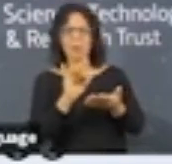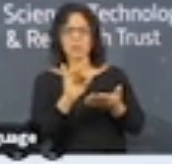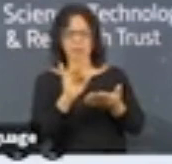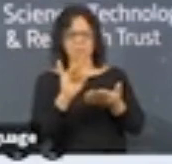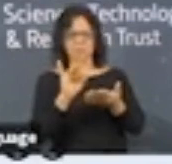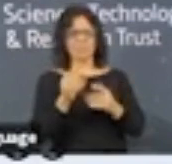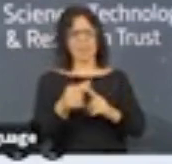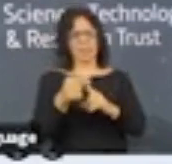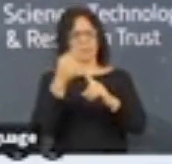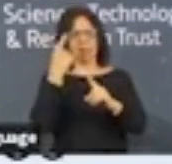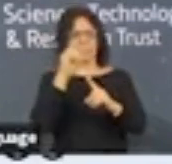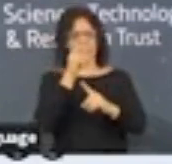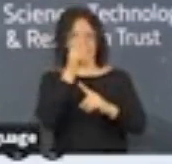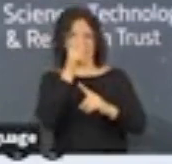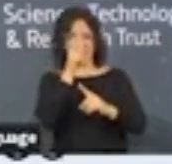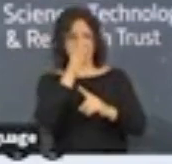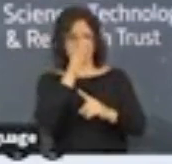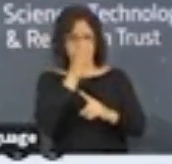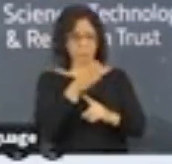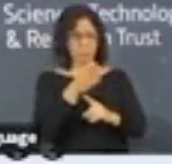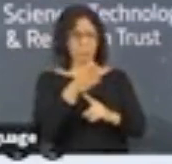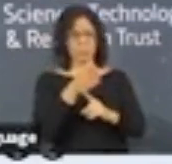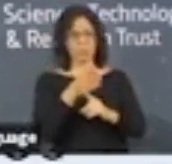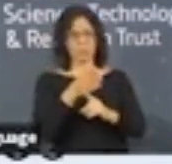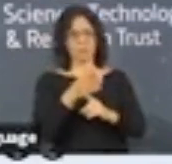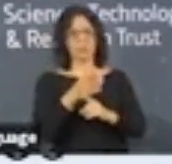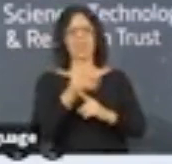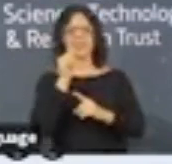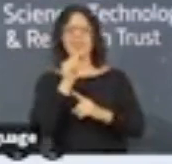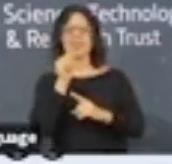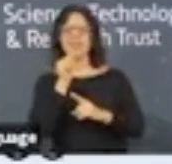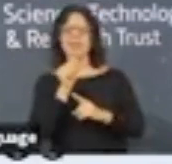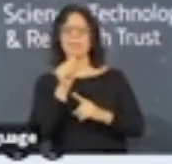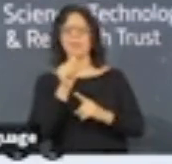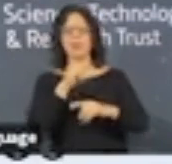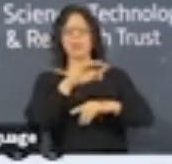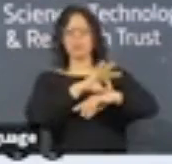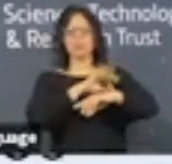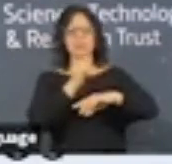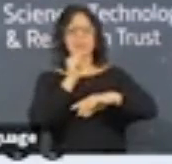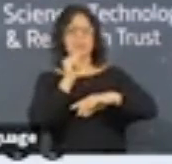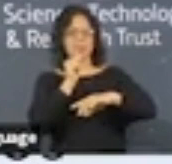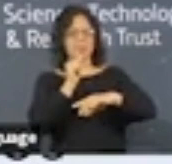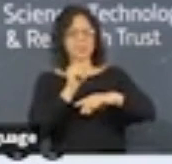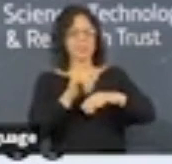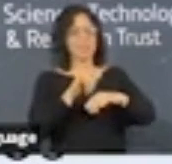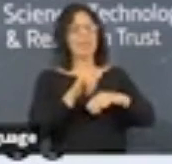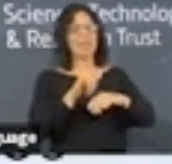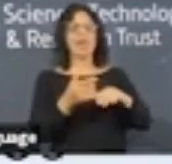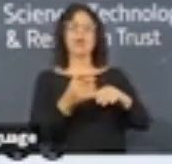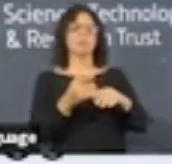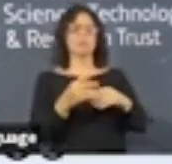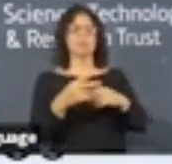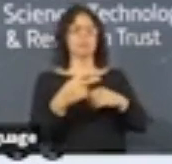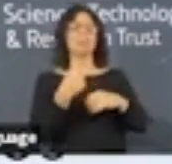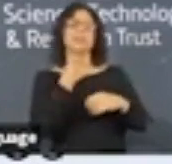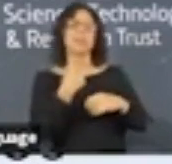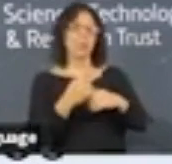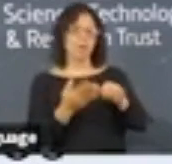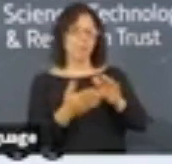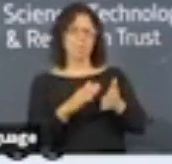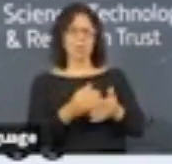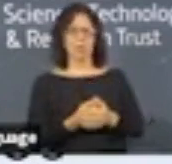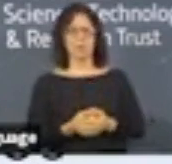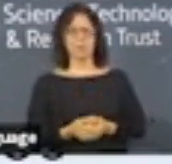para insectos donde la hembra se queda atascada y muere. Las estaciones